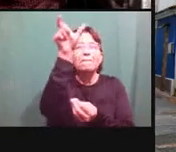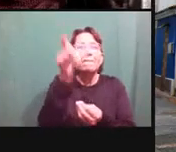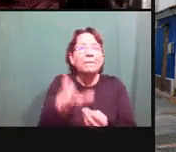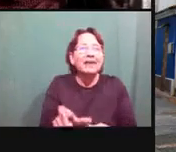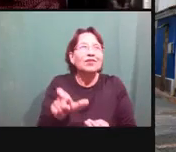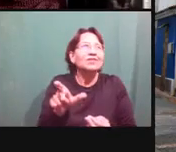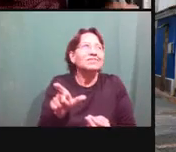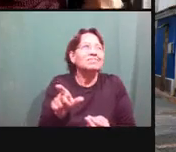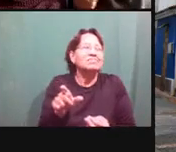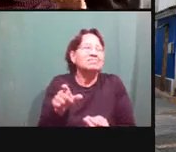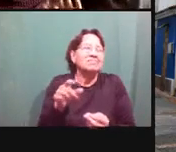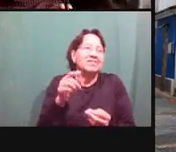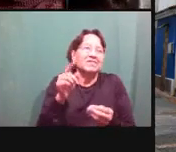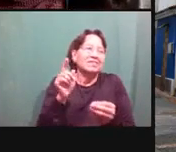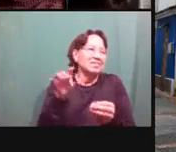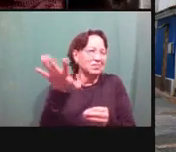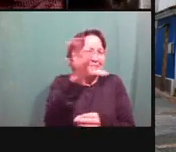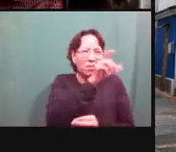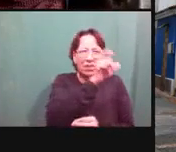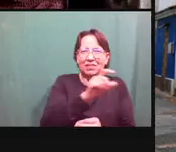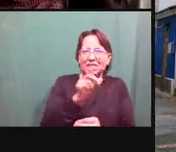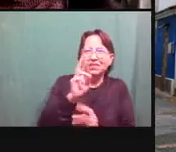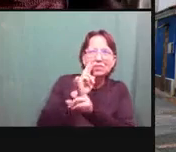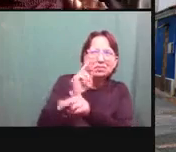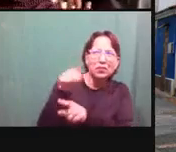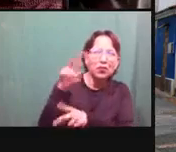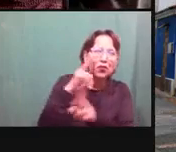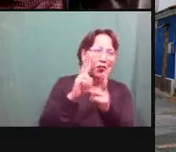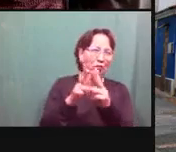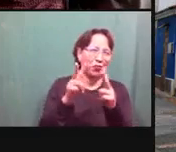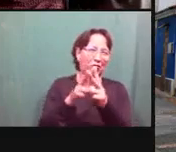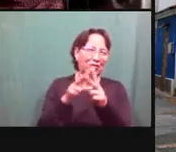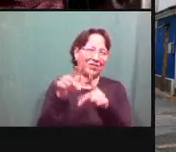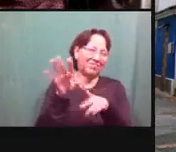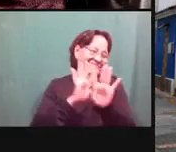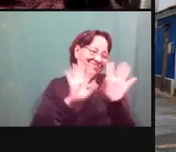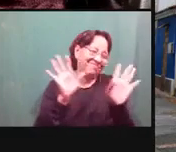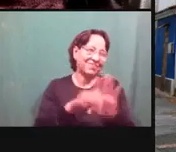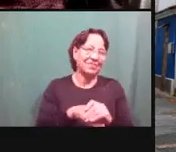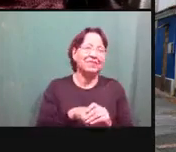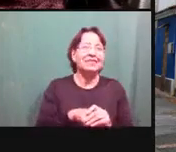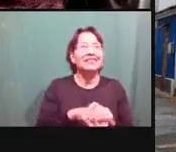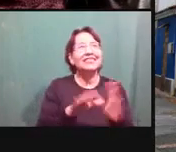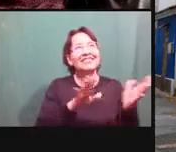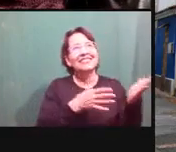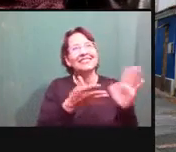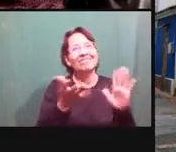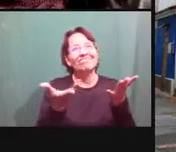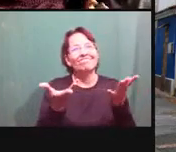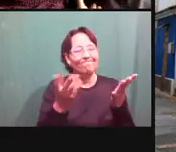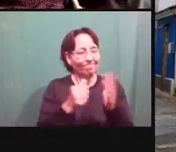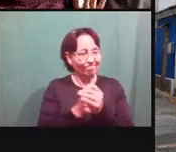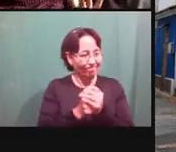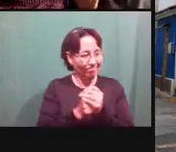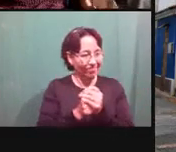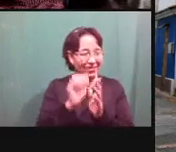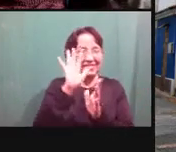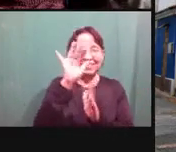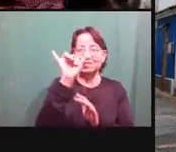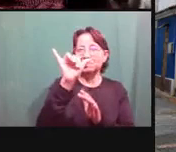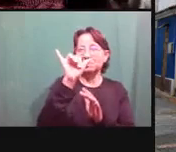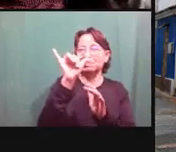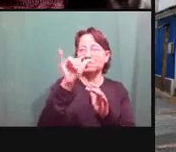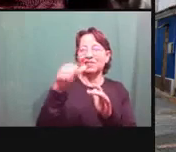alguna manera no los cuenta la historia hegemónica, sino más bien están siempre en la base